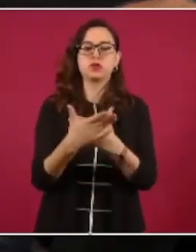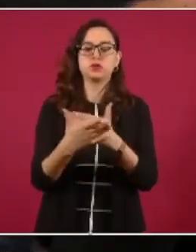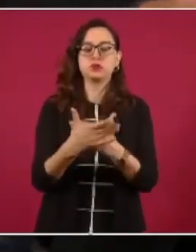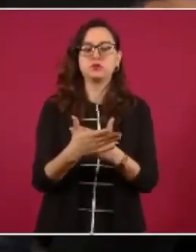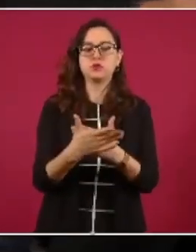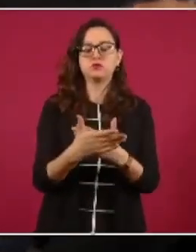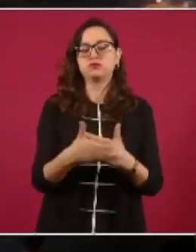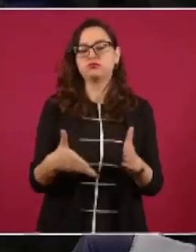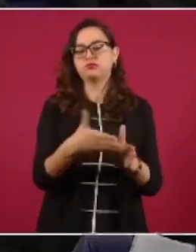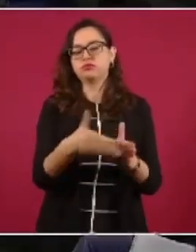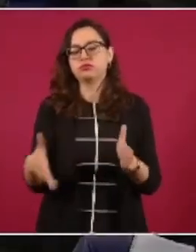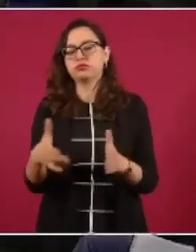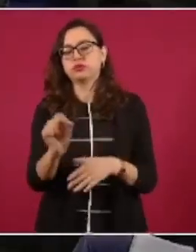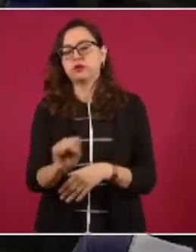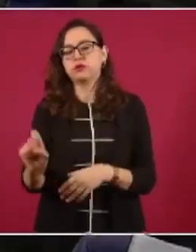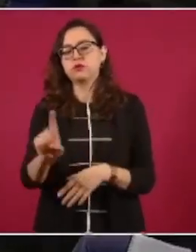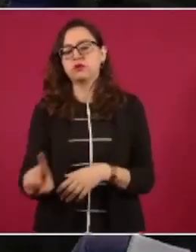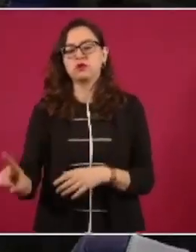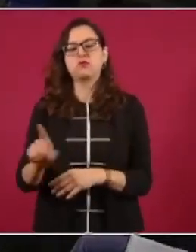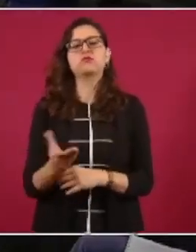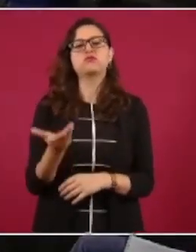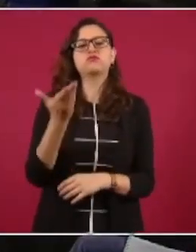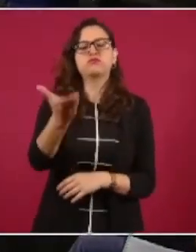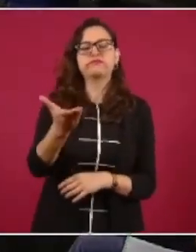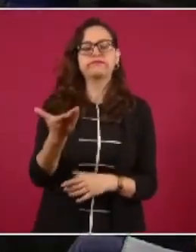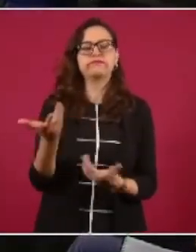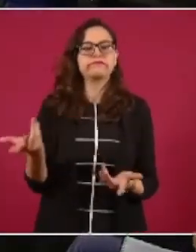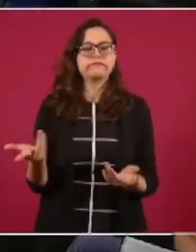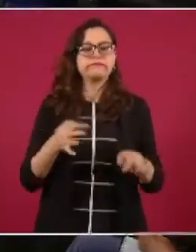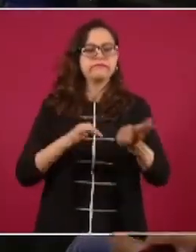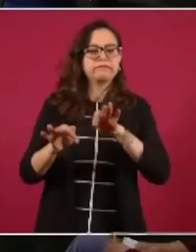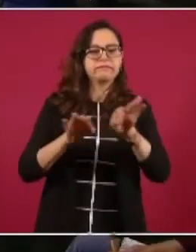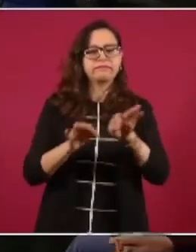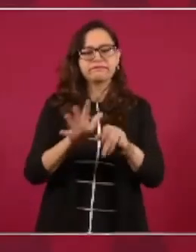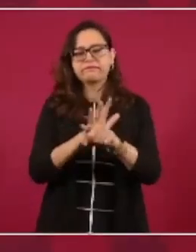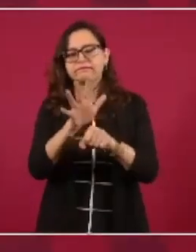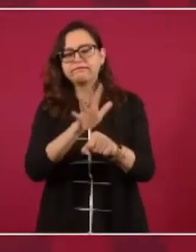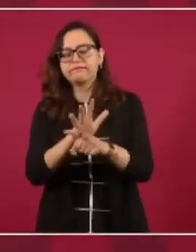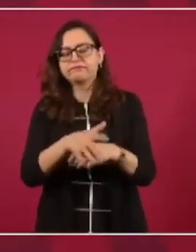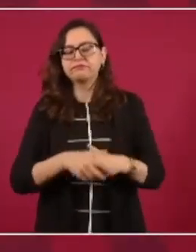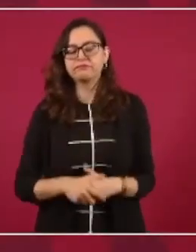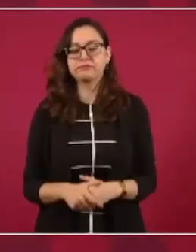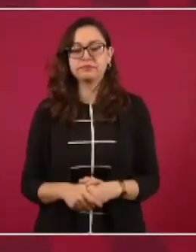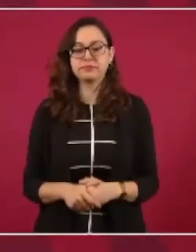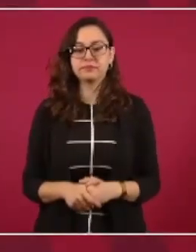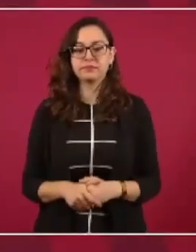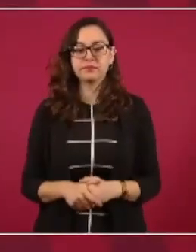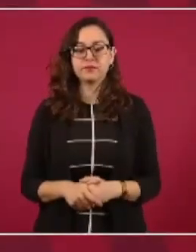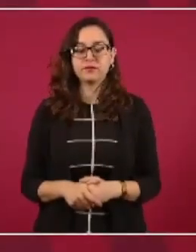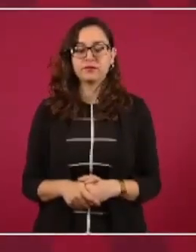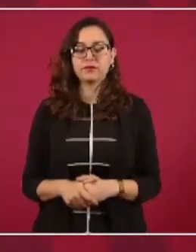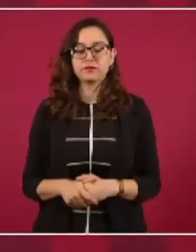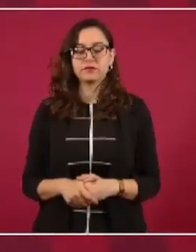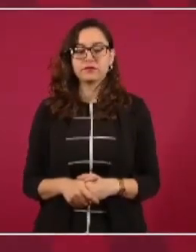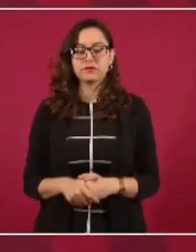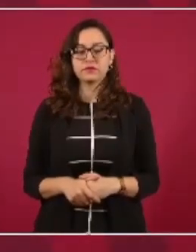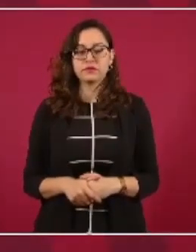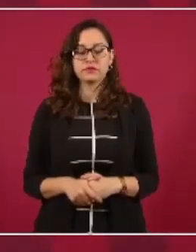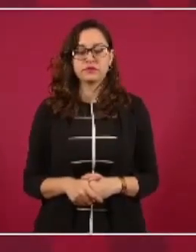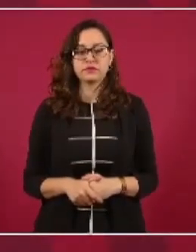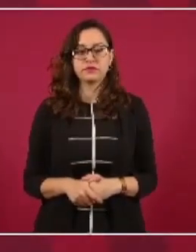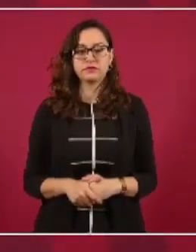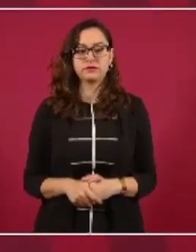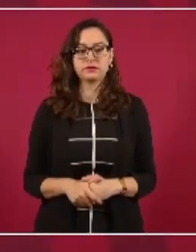semana para empezar, presidente. Bueno, pues nos vamos a reunir